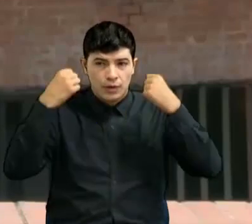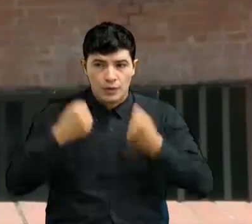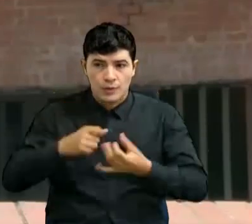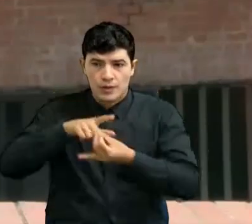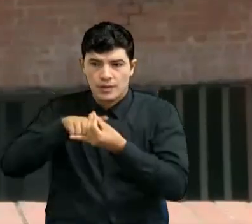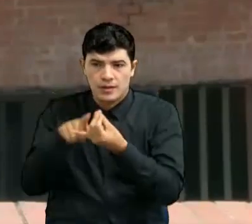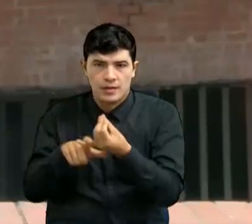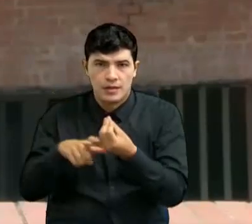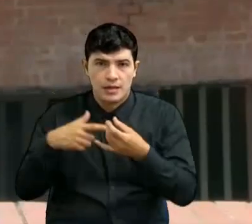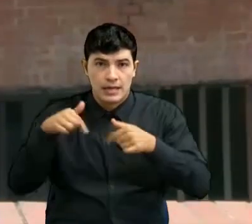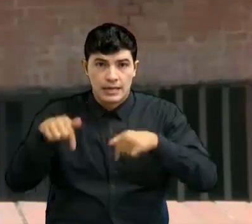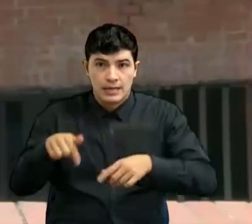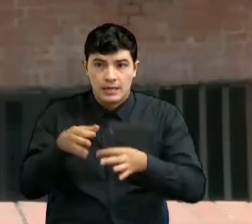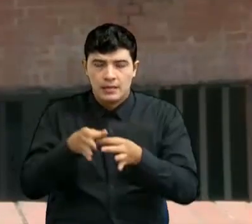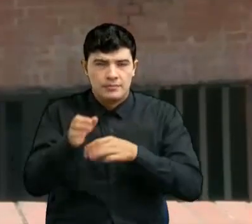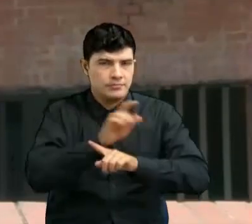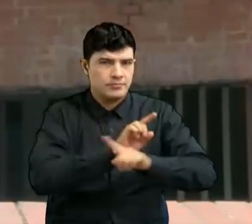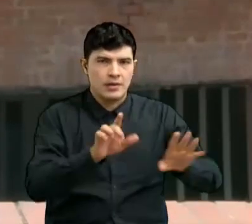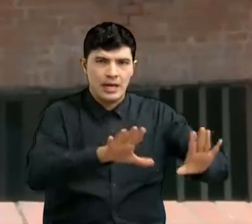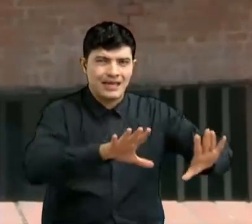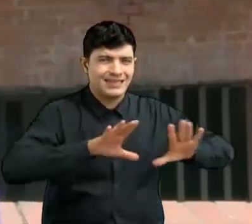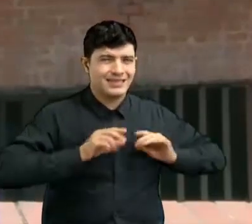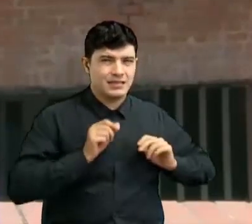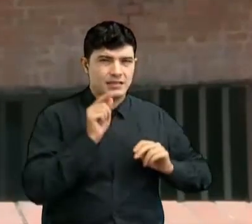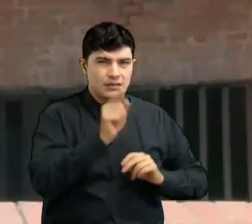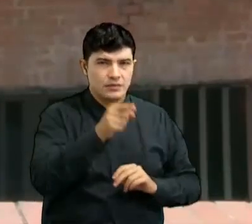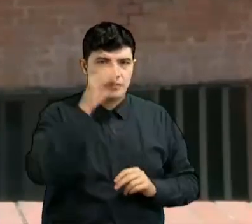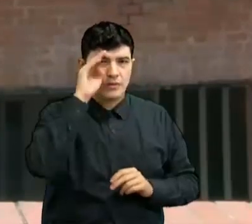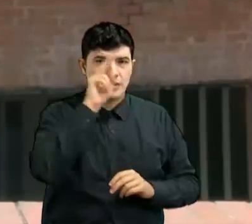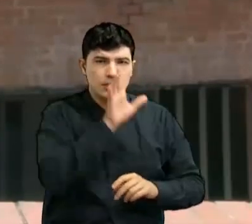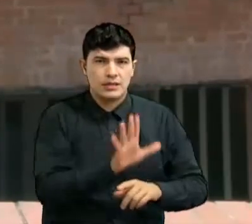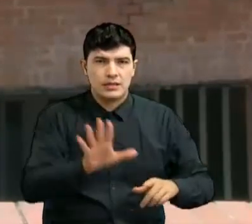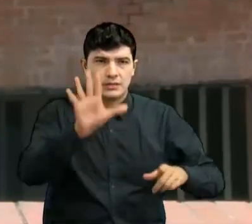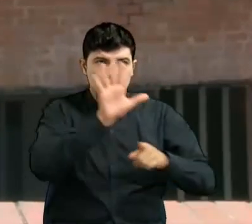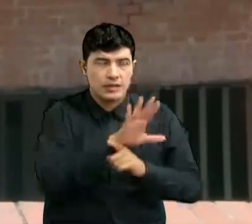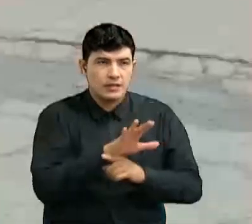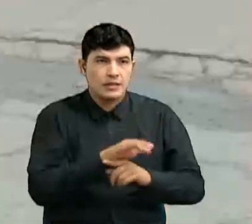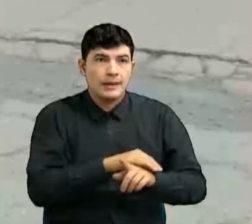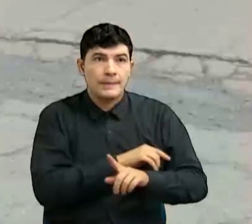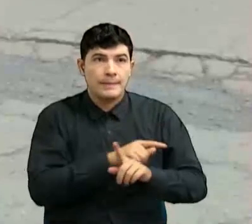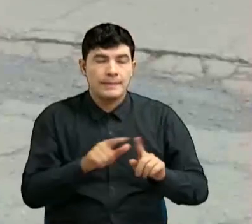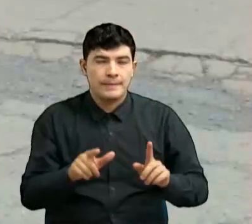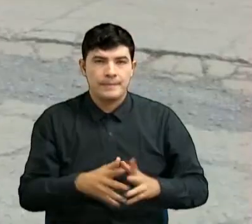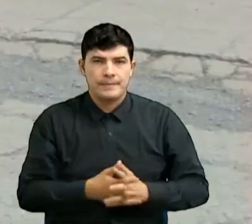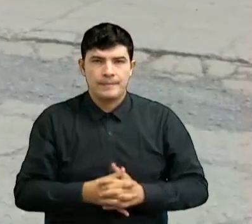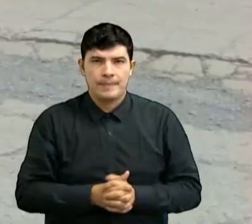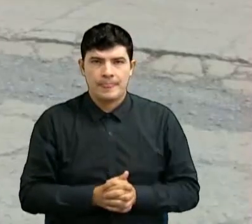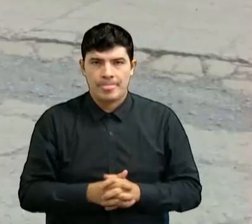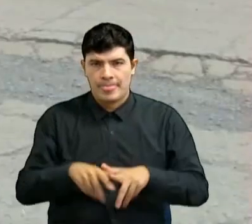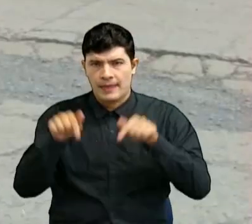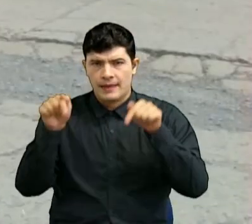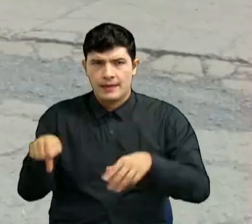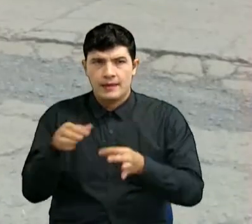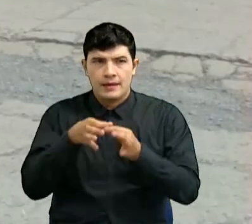caso que lo asume Policía Nacional, es un funcionario activo de la Policía Nacional. Desde Huepcha,